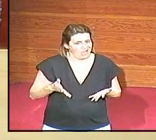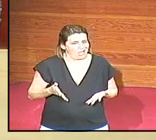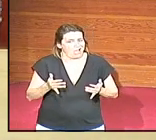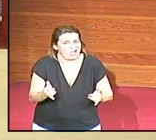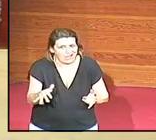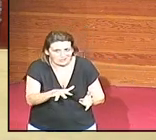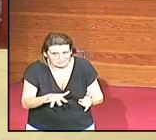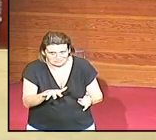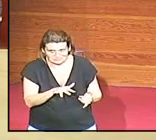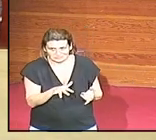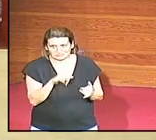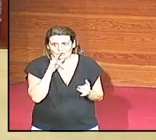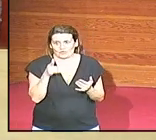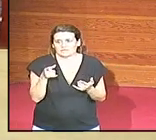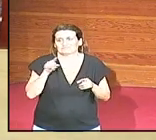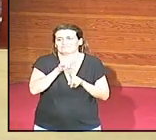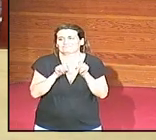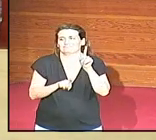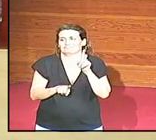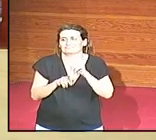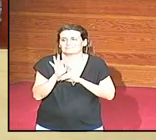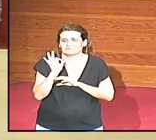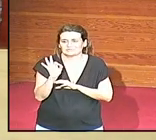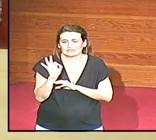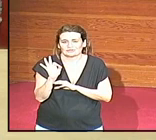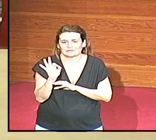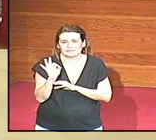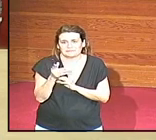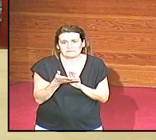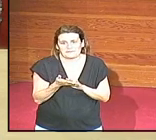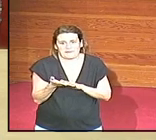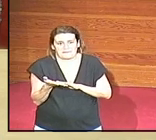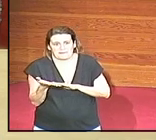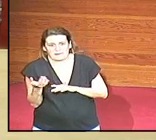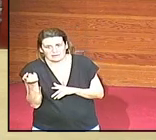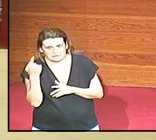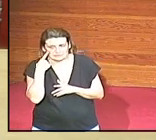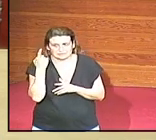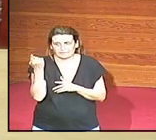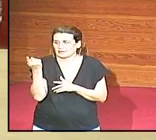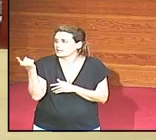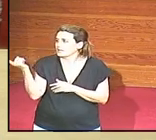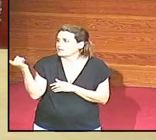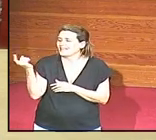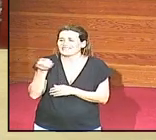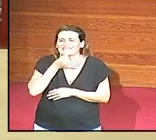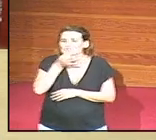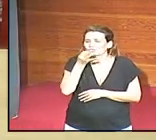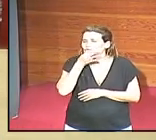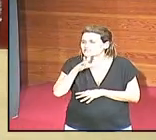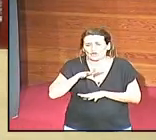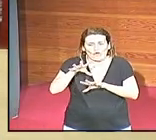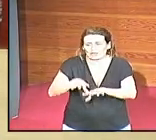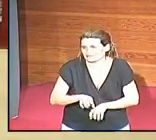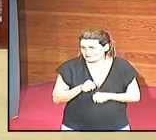Quiero decir que eso es una cuestión también que va más allá. El discurso es conquistar Polonia, o sea, es que volvemos a lo pues mismo. Por si